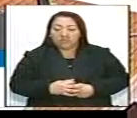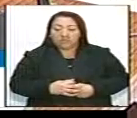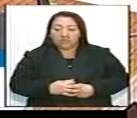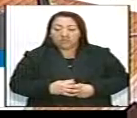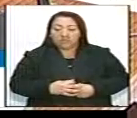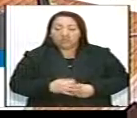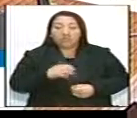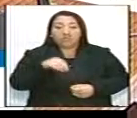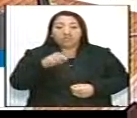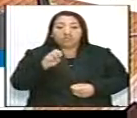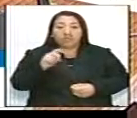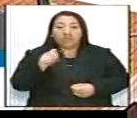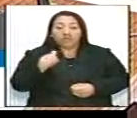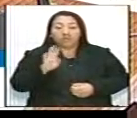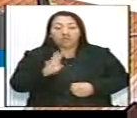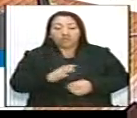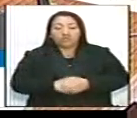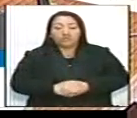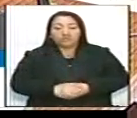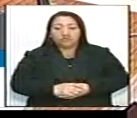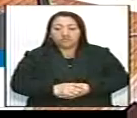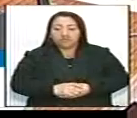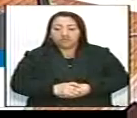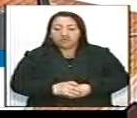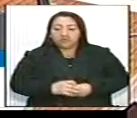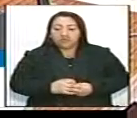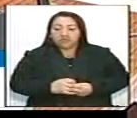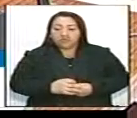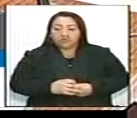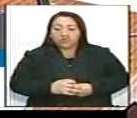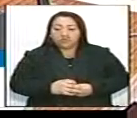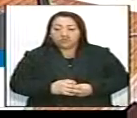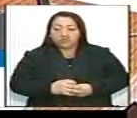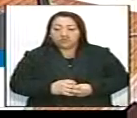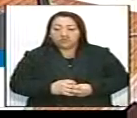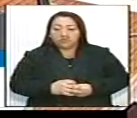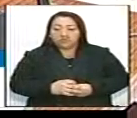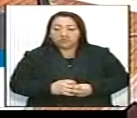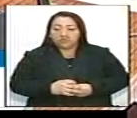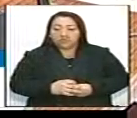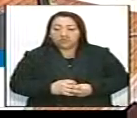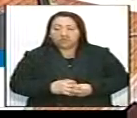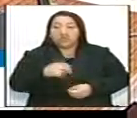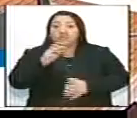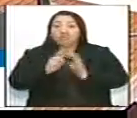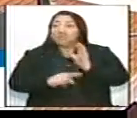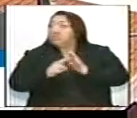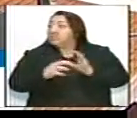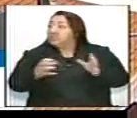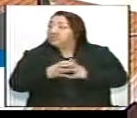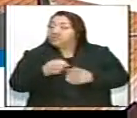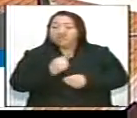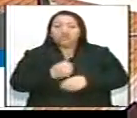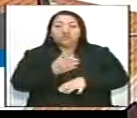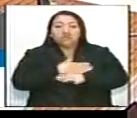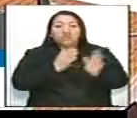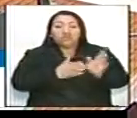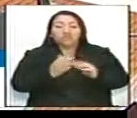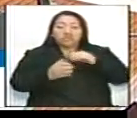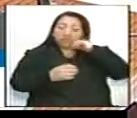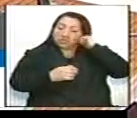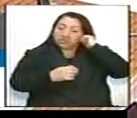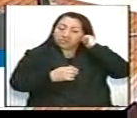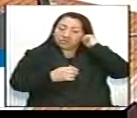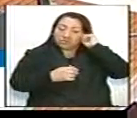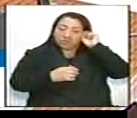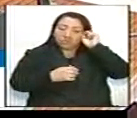4. Ok, entonces, las reglas de juego para esta meta han estado planteadas desde inicio